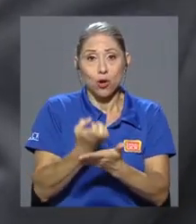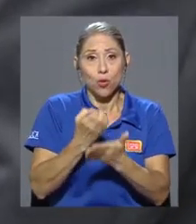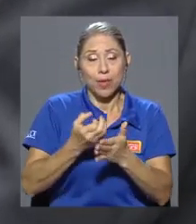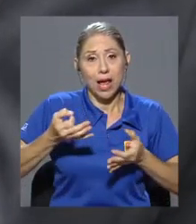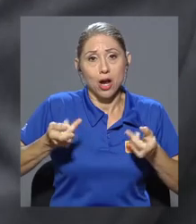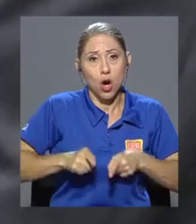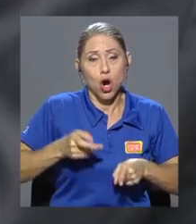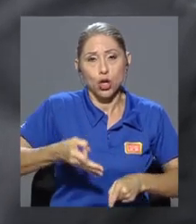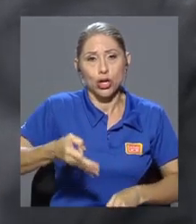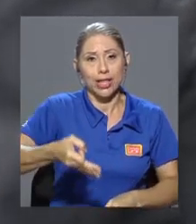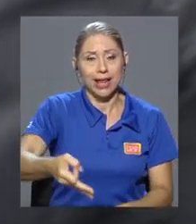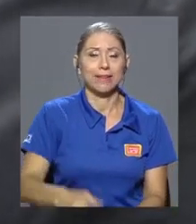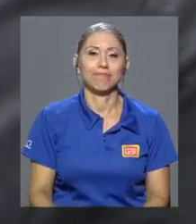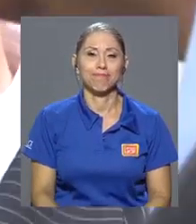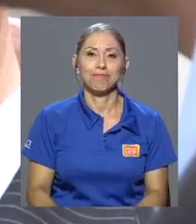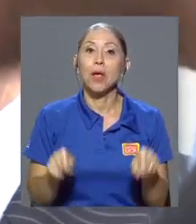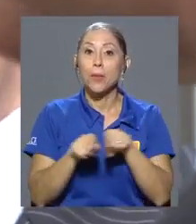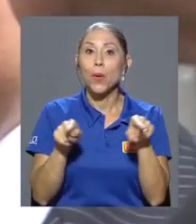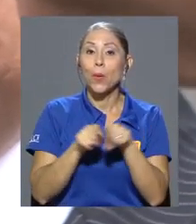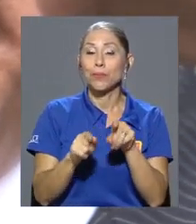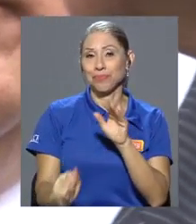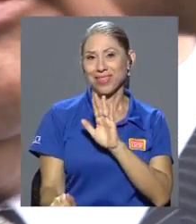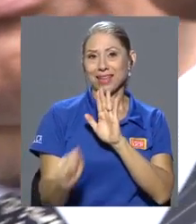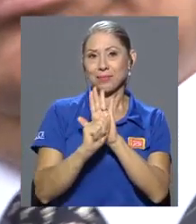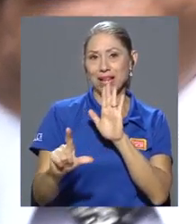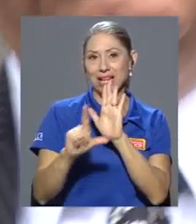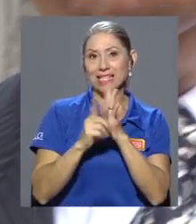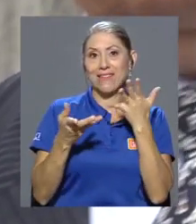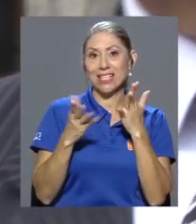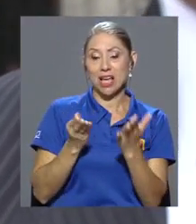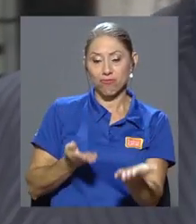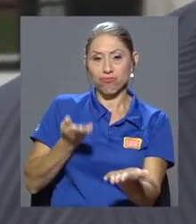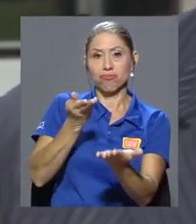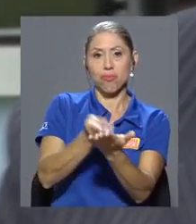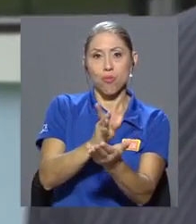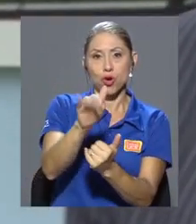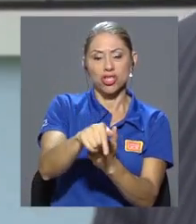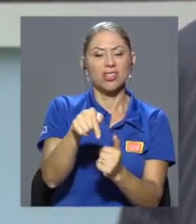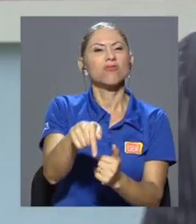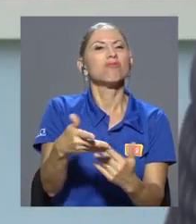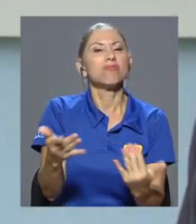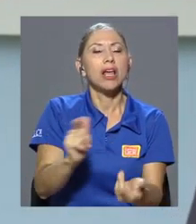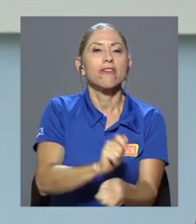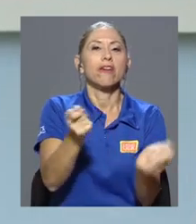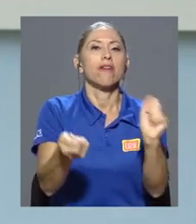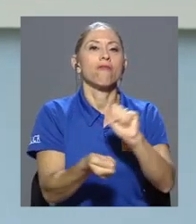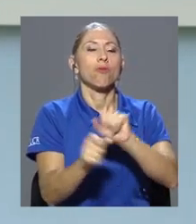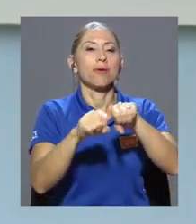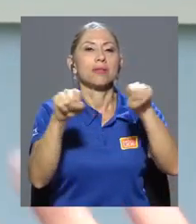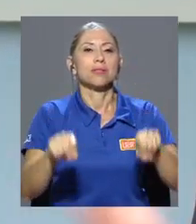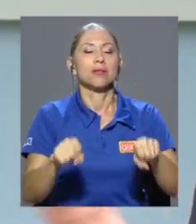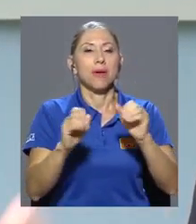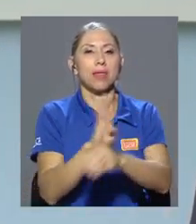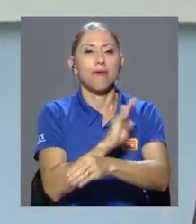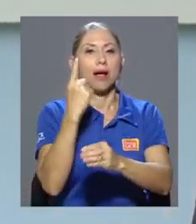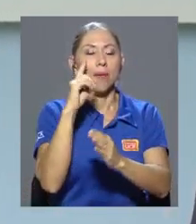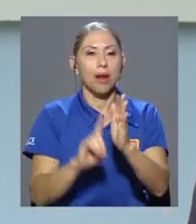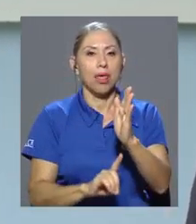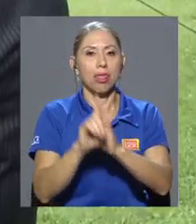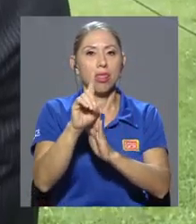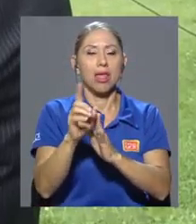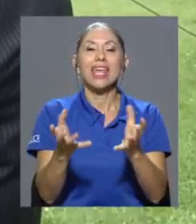cotidiana. Por otra parte, en la Asamblea Legislativa se encuentra un proyecto que es una reforma para el sistema de banca para el desarrollo, que